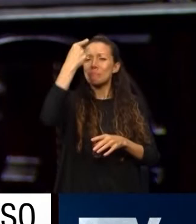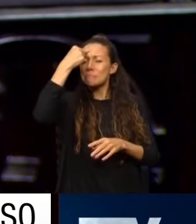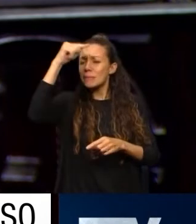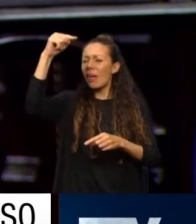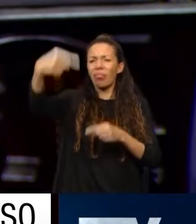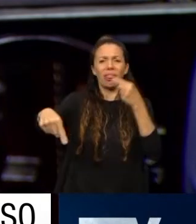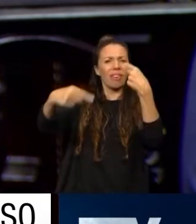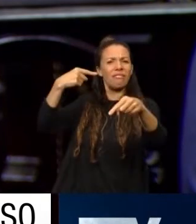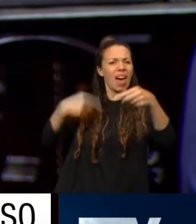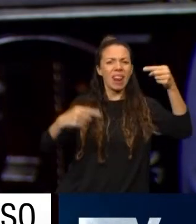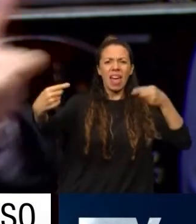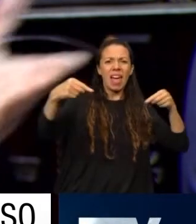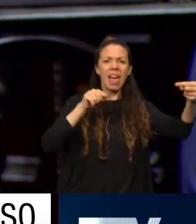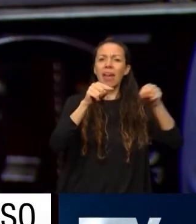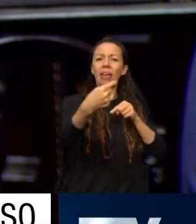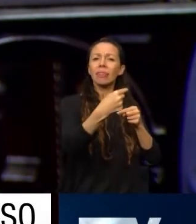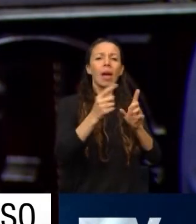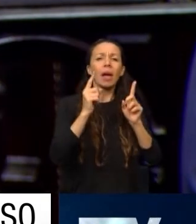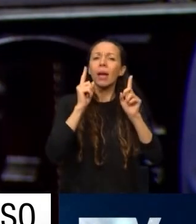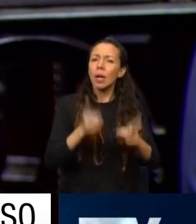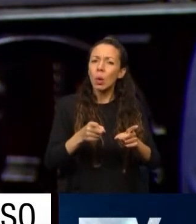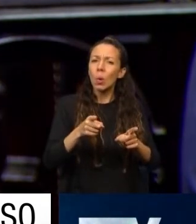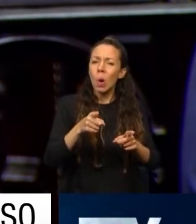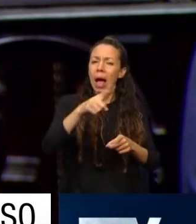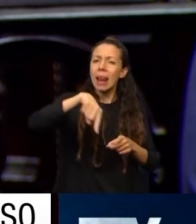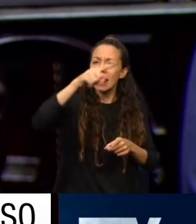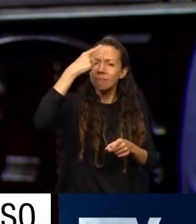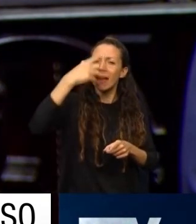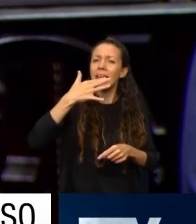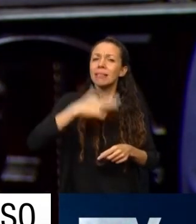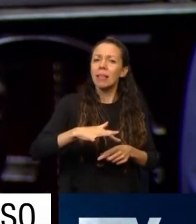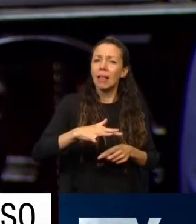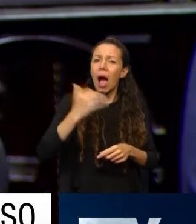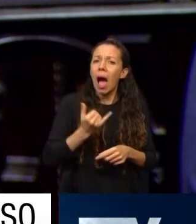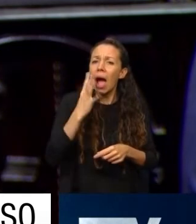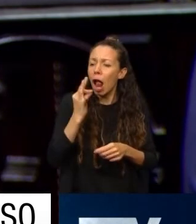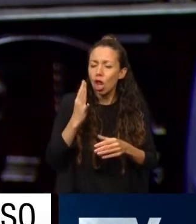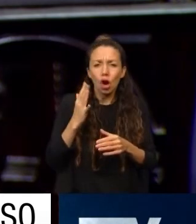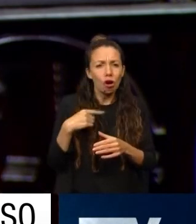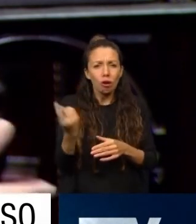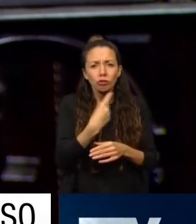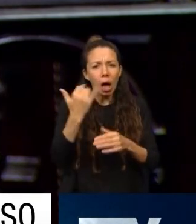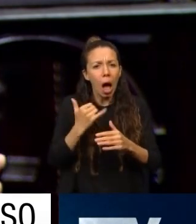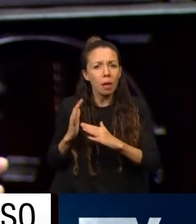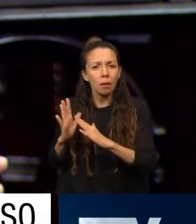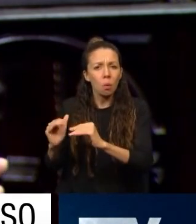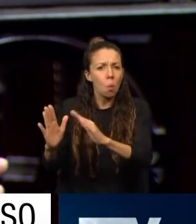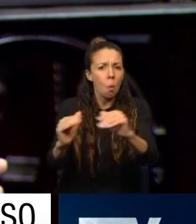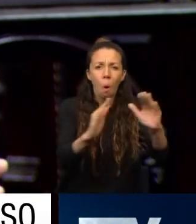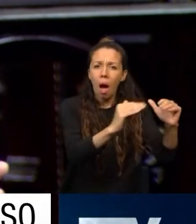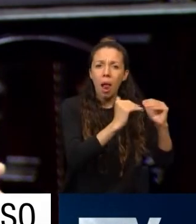puedo tener con ustedes, créanme que hay algo en común que tenemos, que todos venimos de